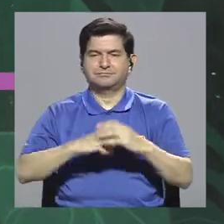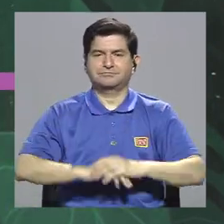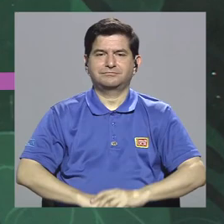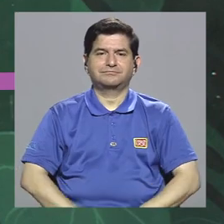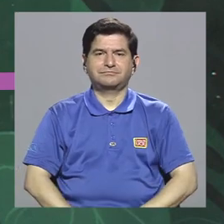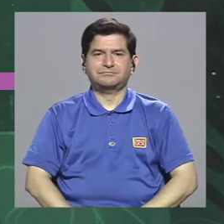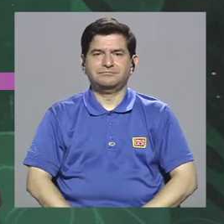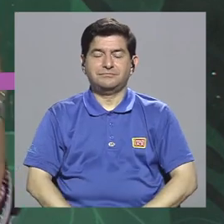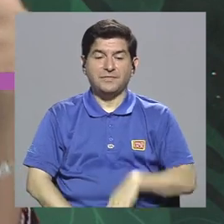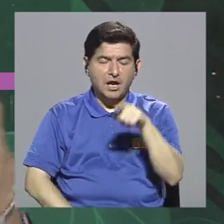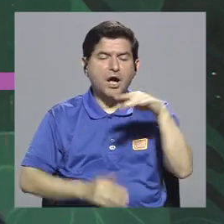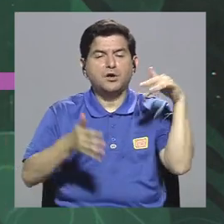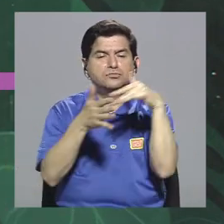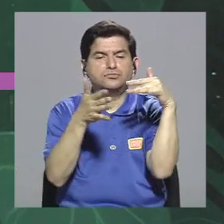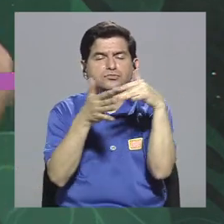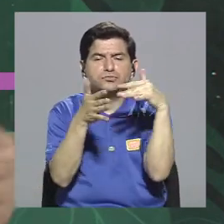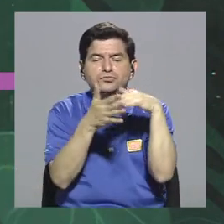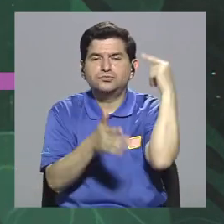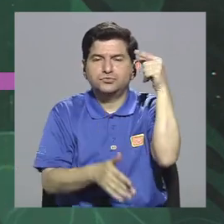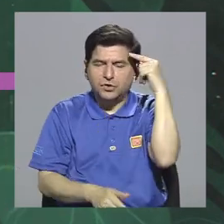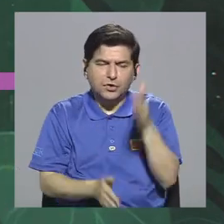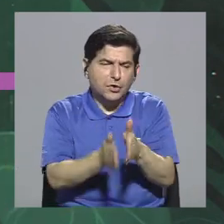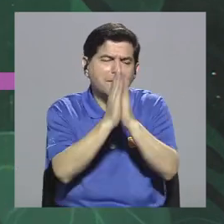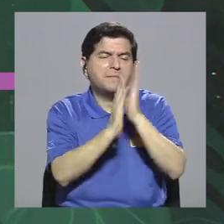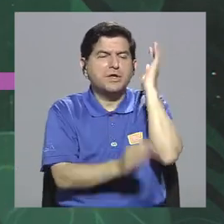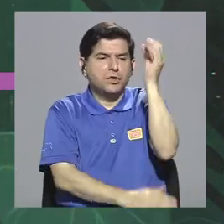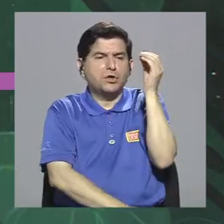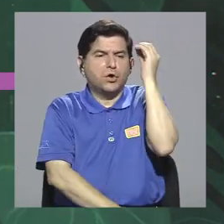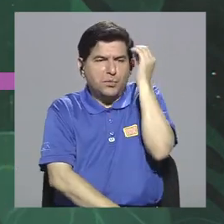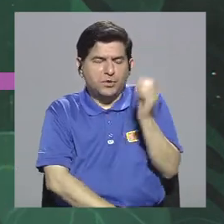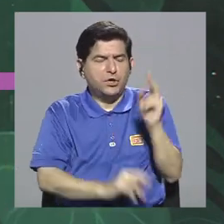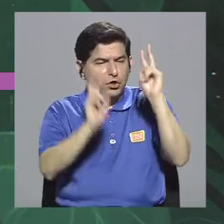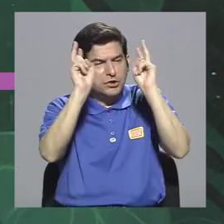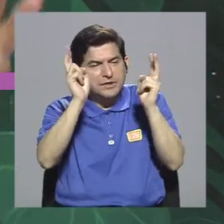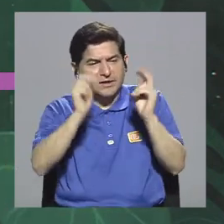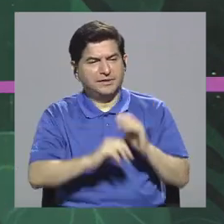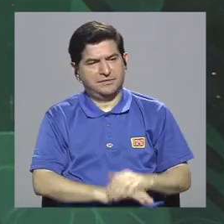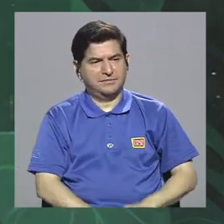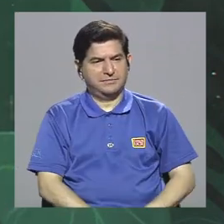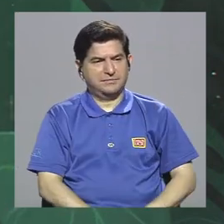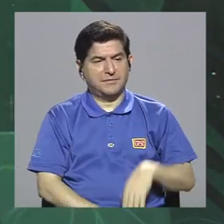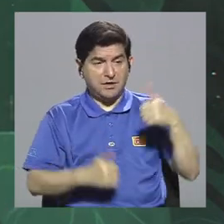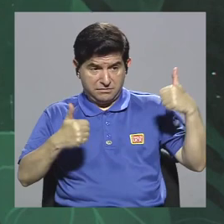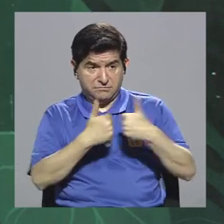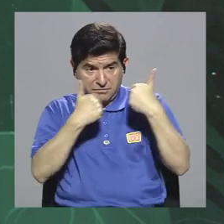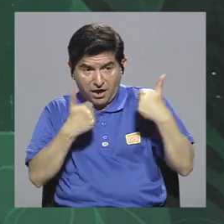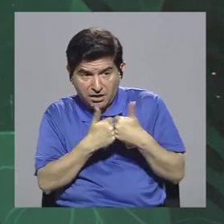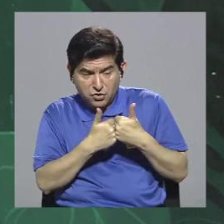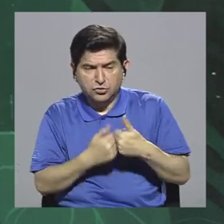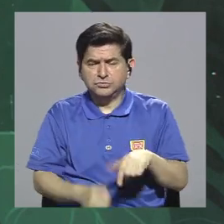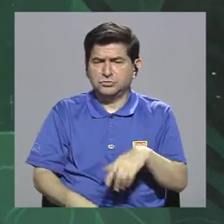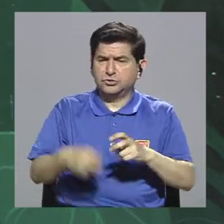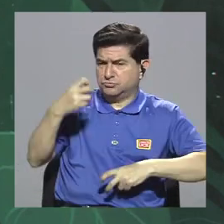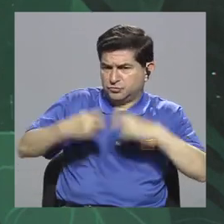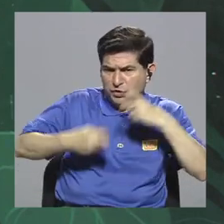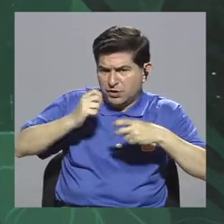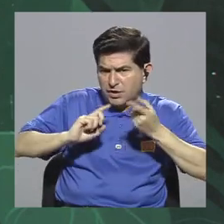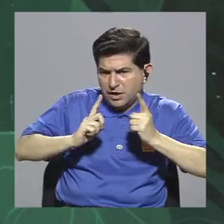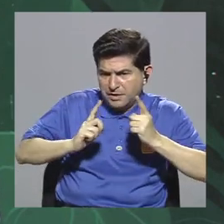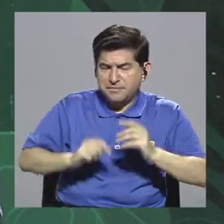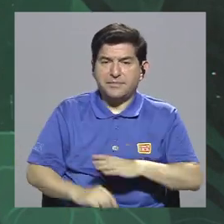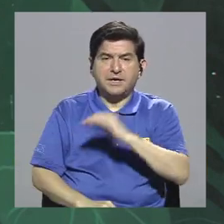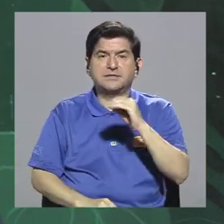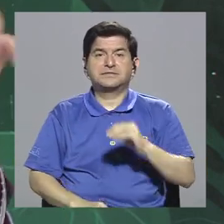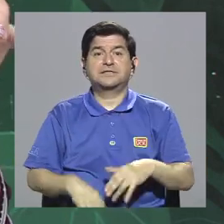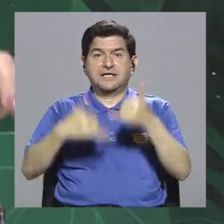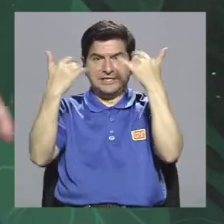y fueron estudios, y pues obviamente donde se les pide opinión, ¿verdad? Sobre el tema, sobre retos, dificultades, etcétera. Y con base